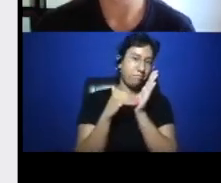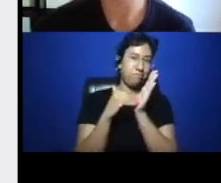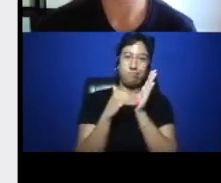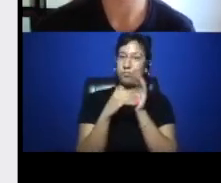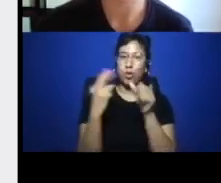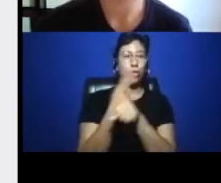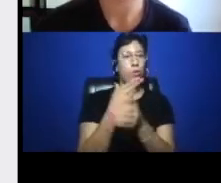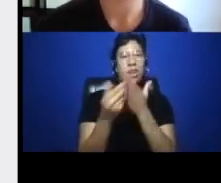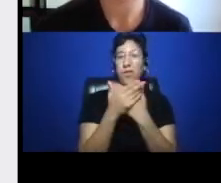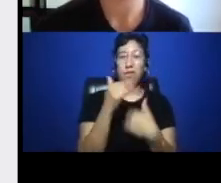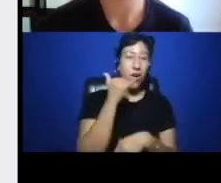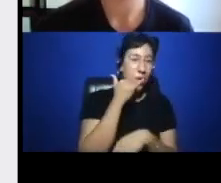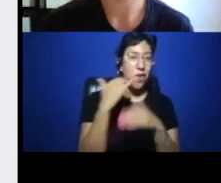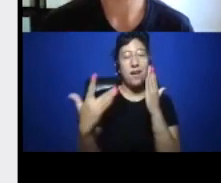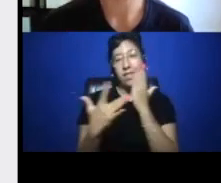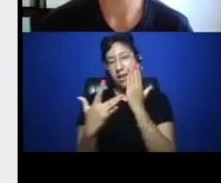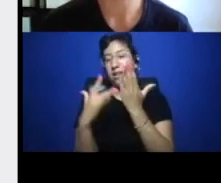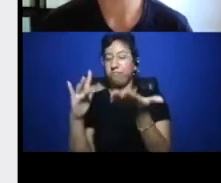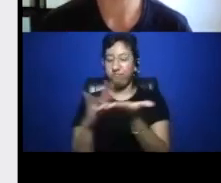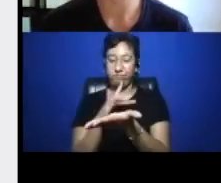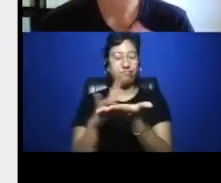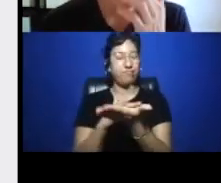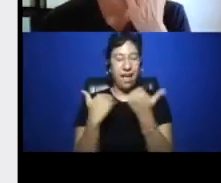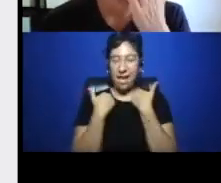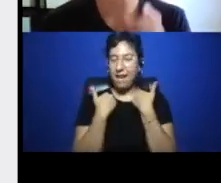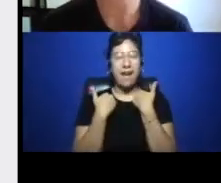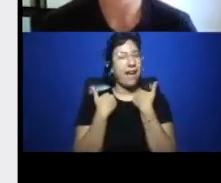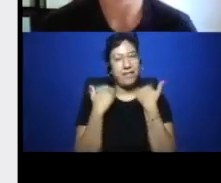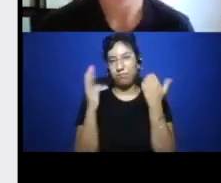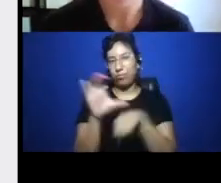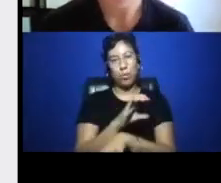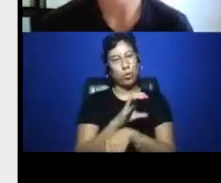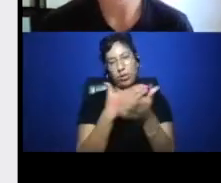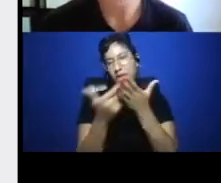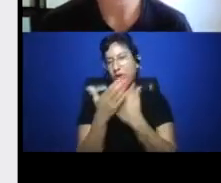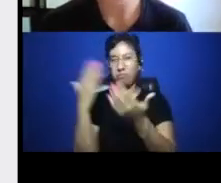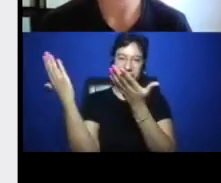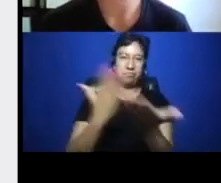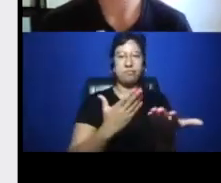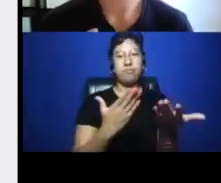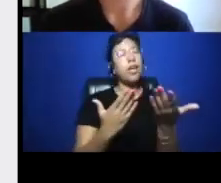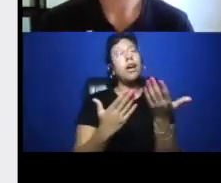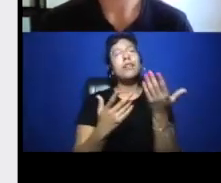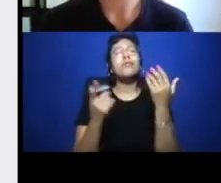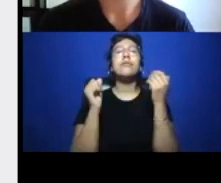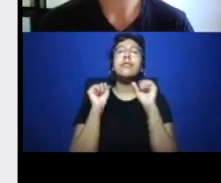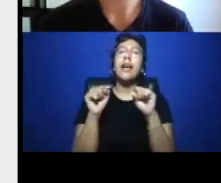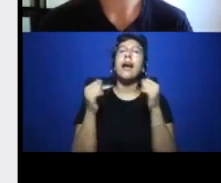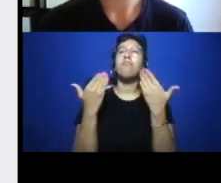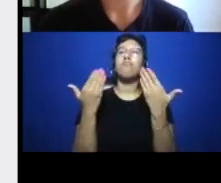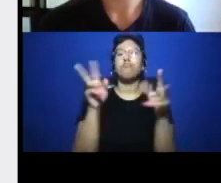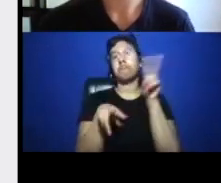de nuevo, vamos a trabajar con cualquier aparato tengan, computadoras, tabletas. Y vamos